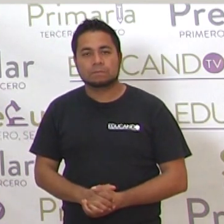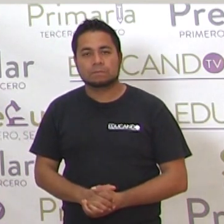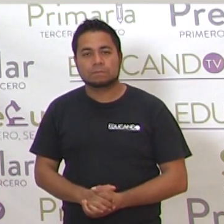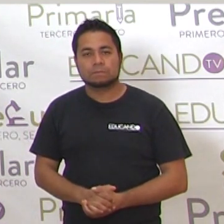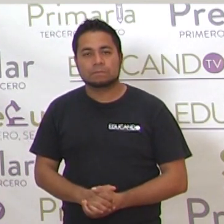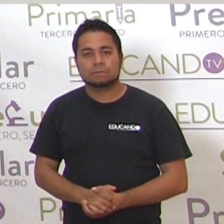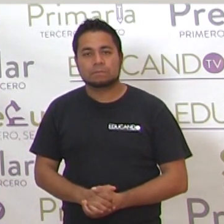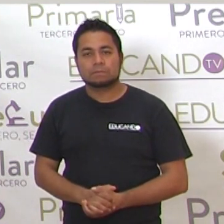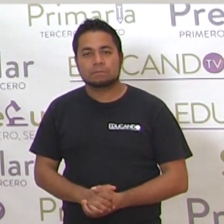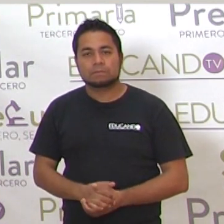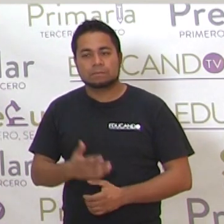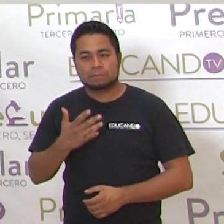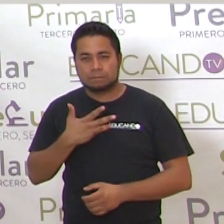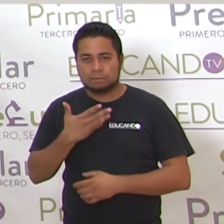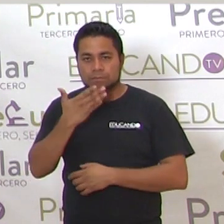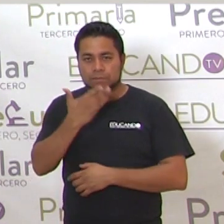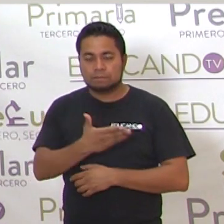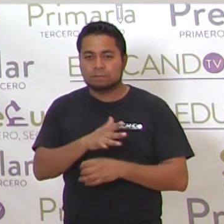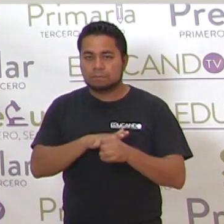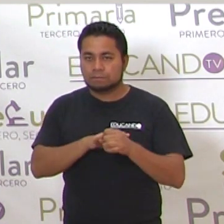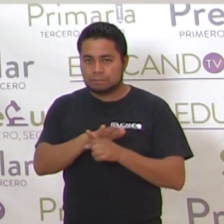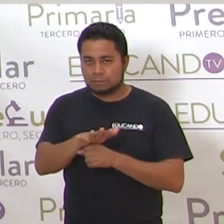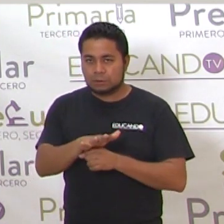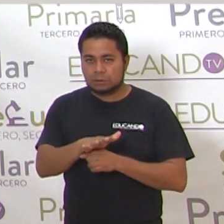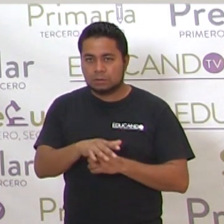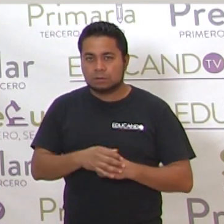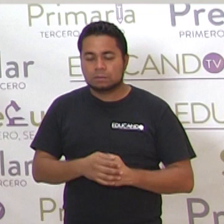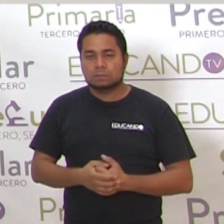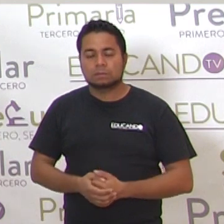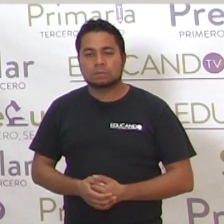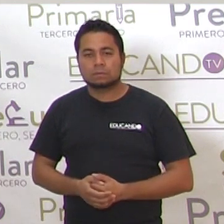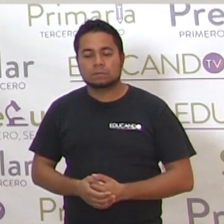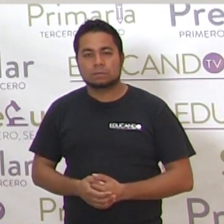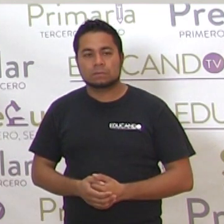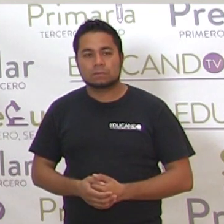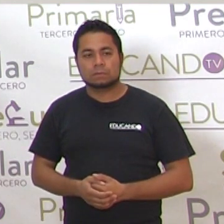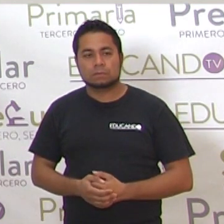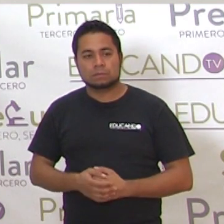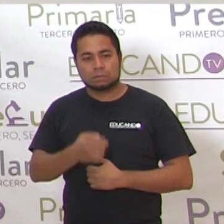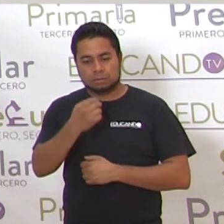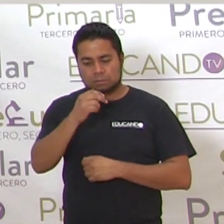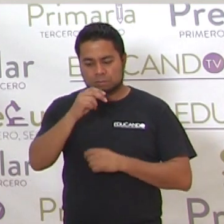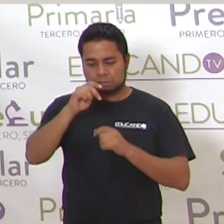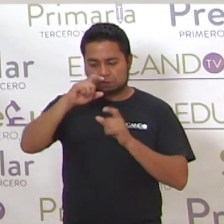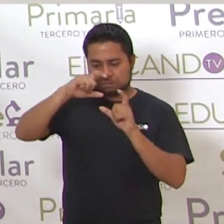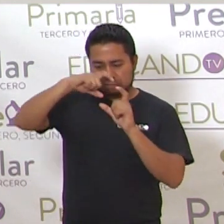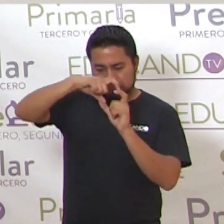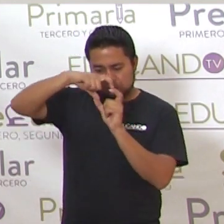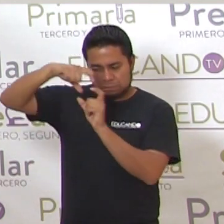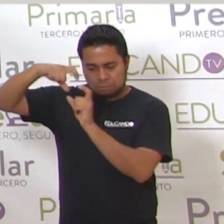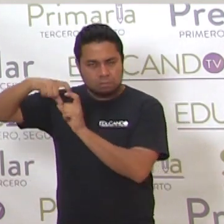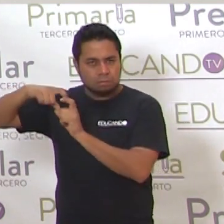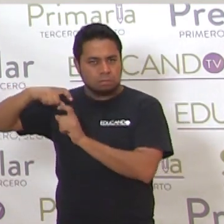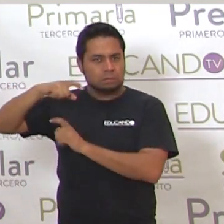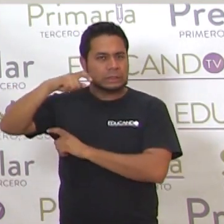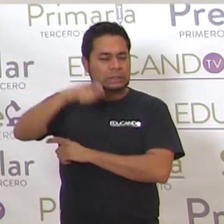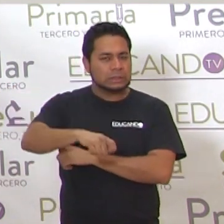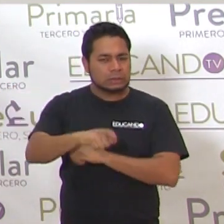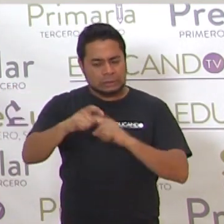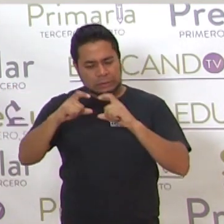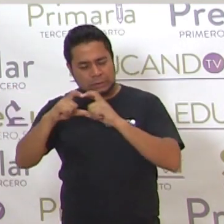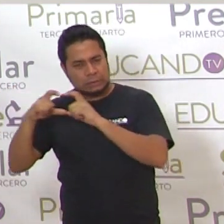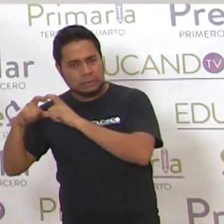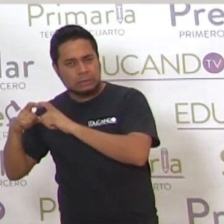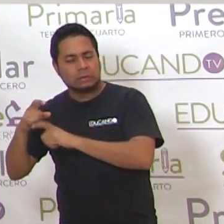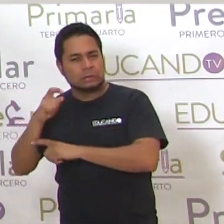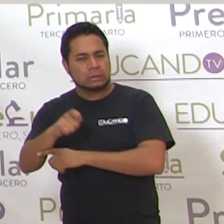que son 2 o vale así bien y qué significa mucha